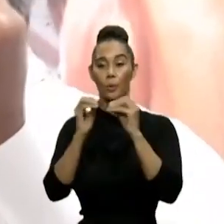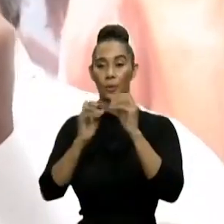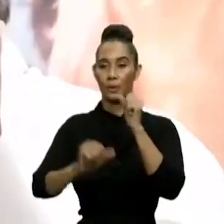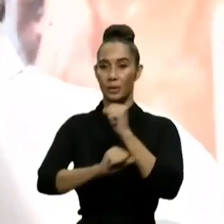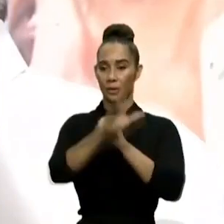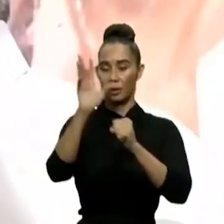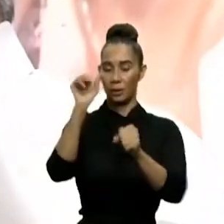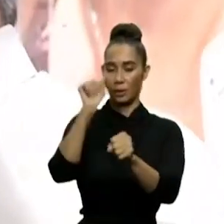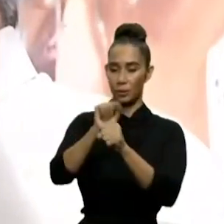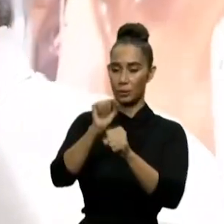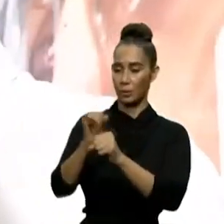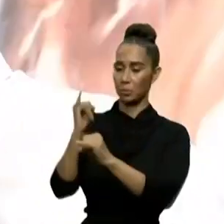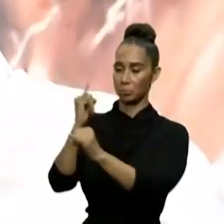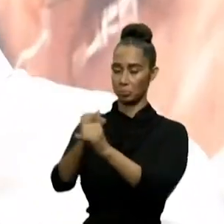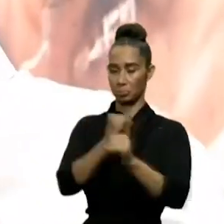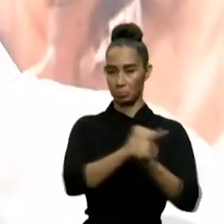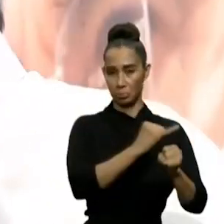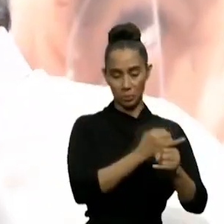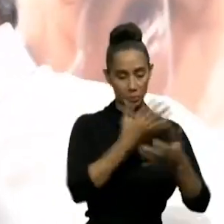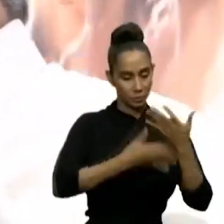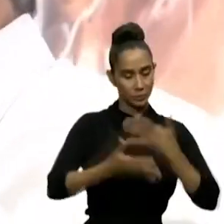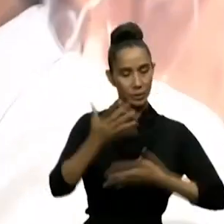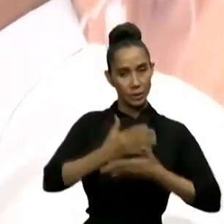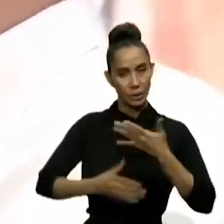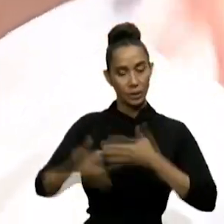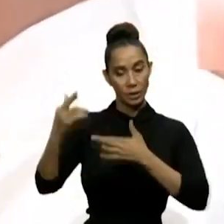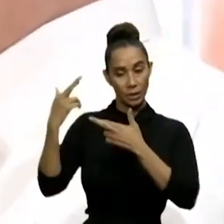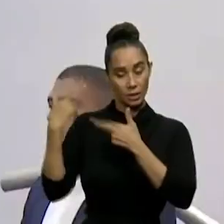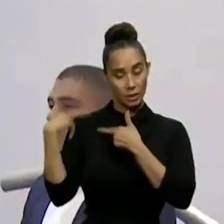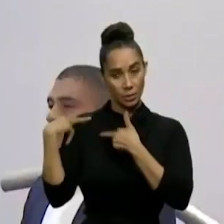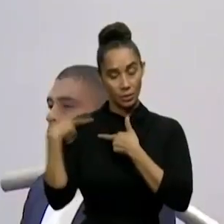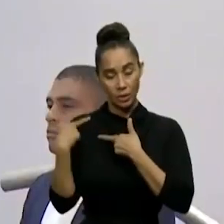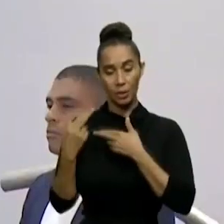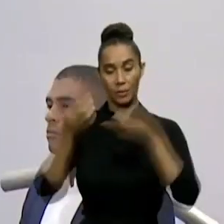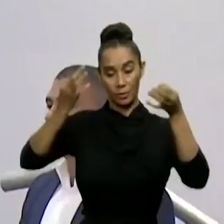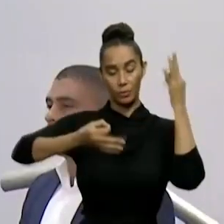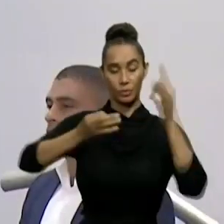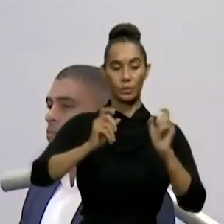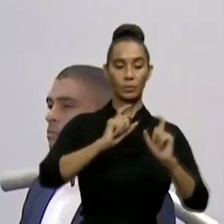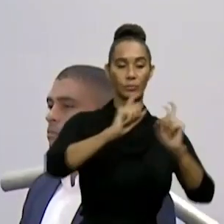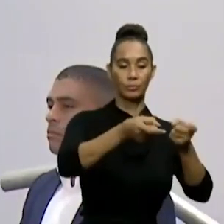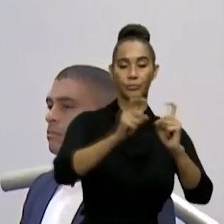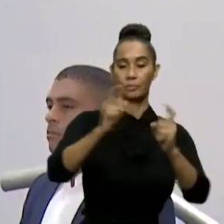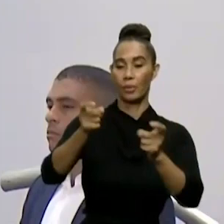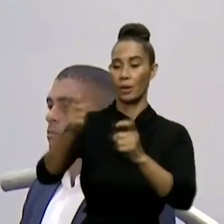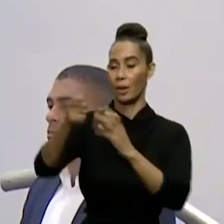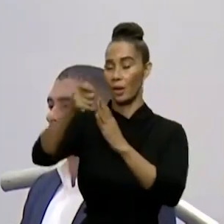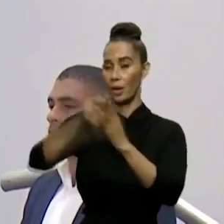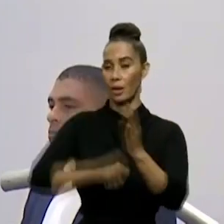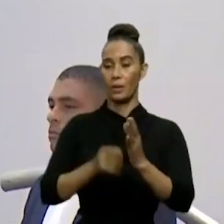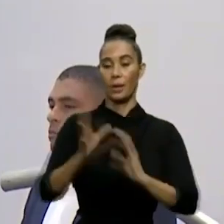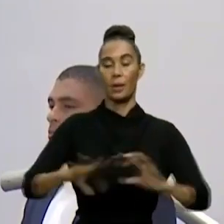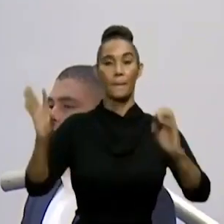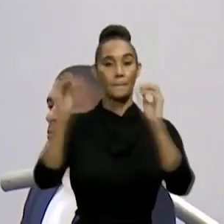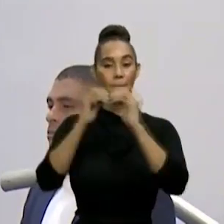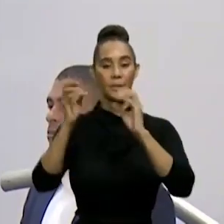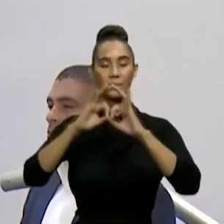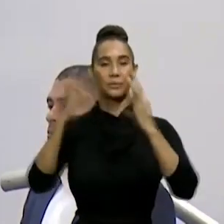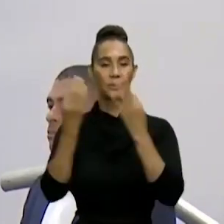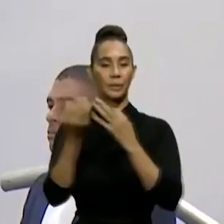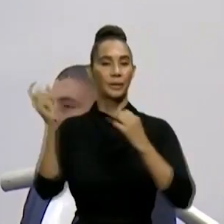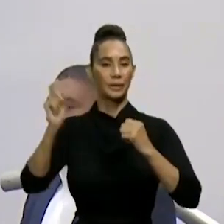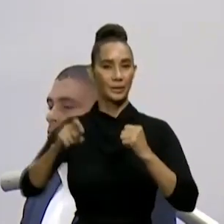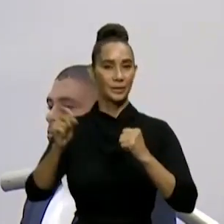el trabajo de las instituciones implicadas y la justa distribución de recursos para llegar al mayor número de dominicanos